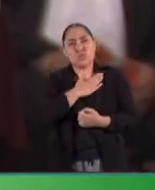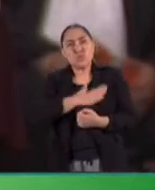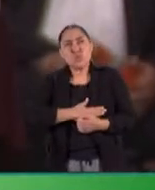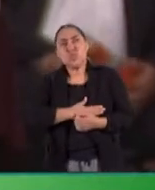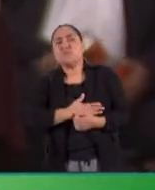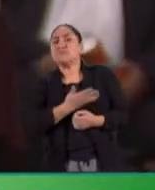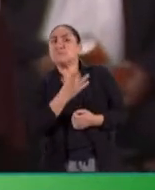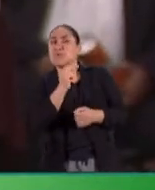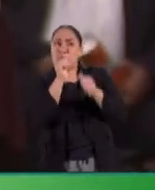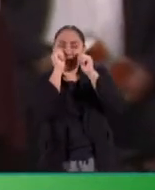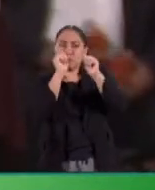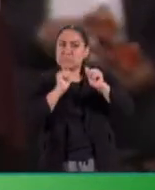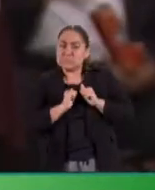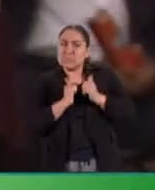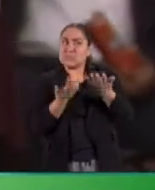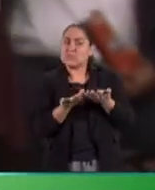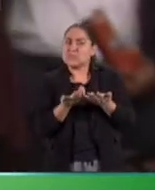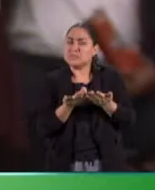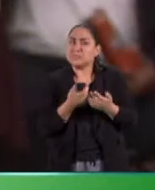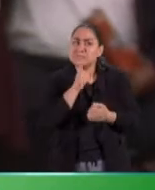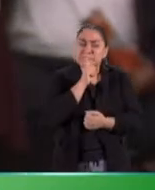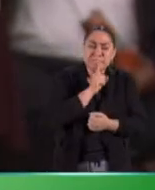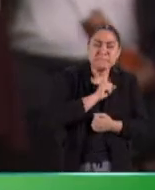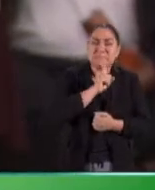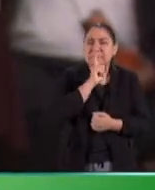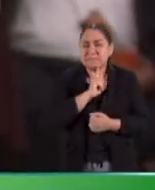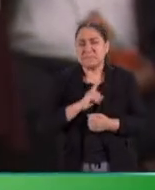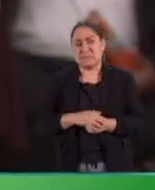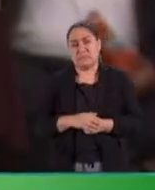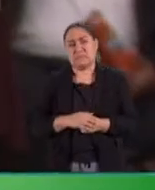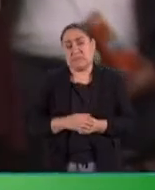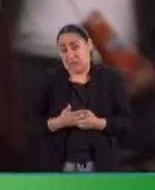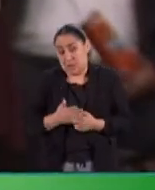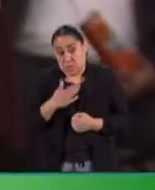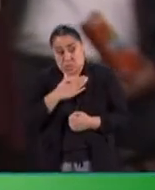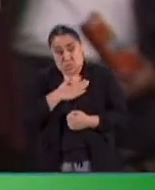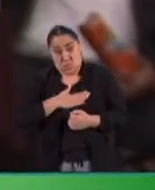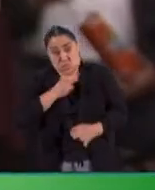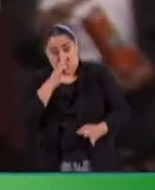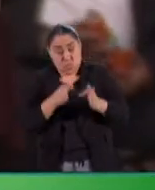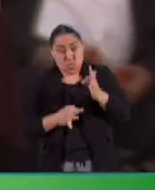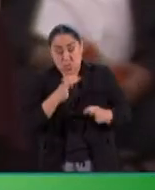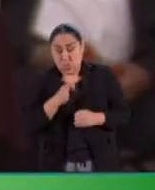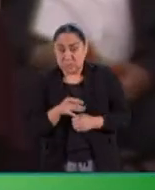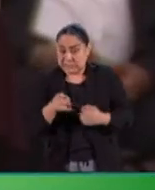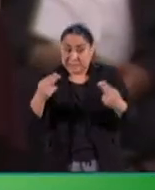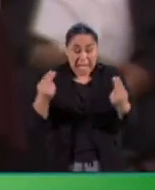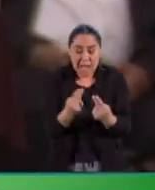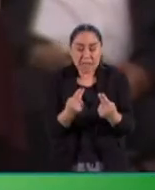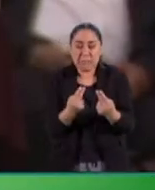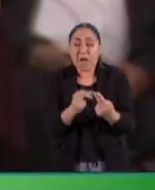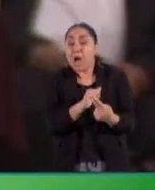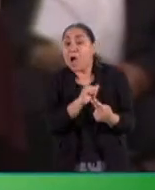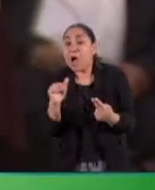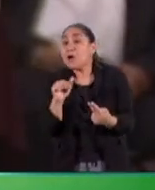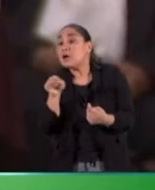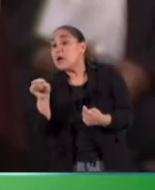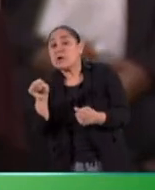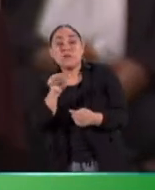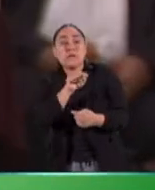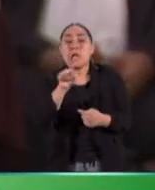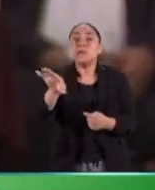impunidad en silencio uno donde la justicia no es para quien la necesita sino para que más le